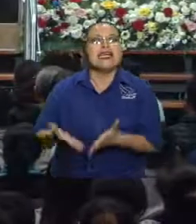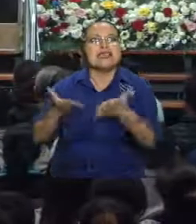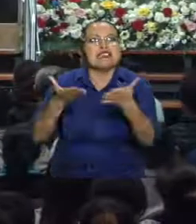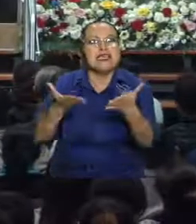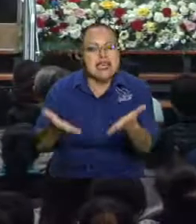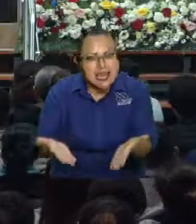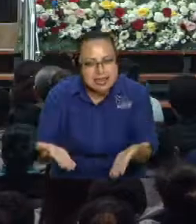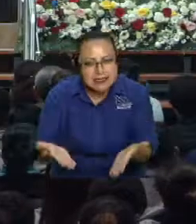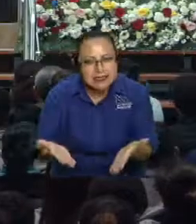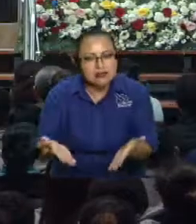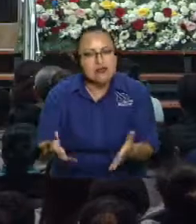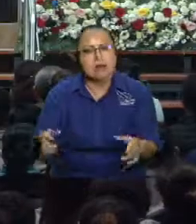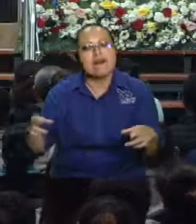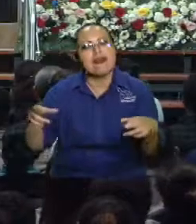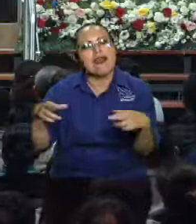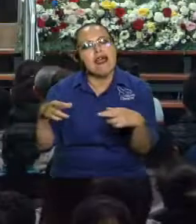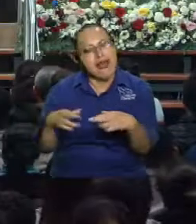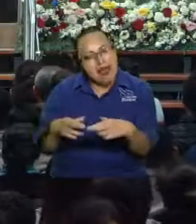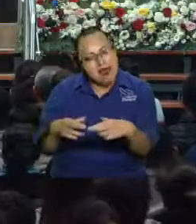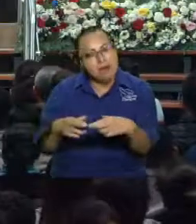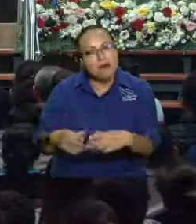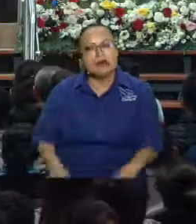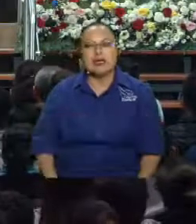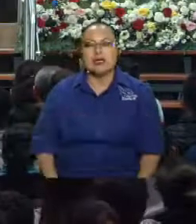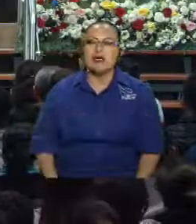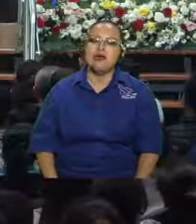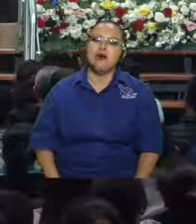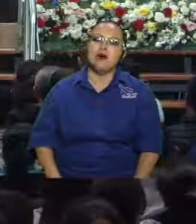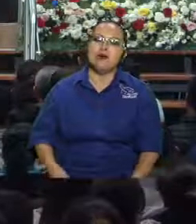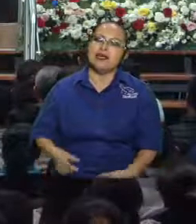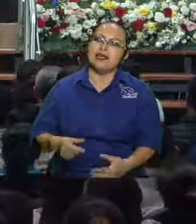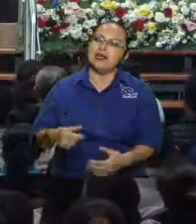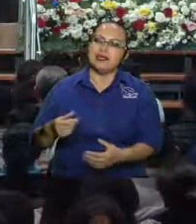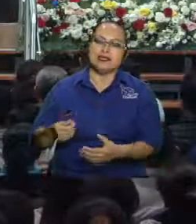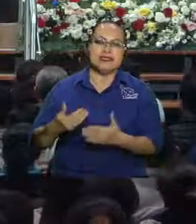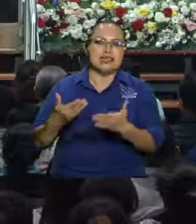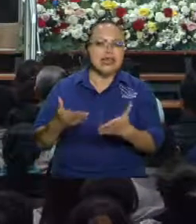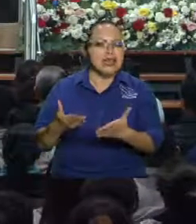esperó que a final de año le dieran un regalo, le hicieran